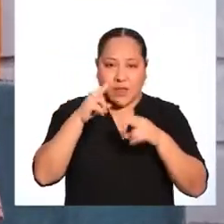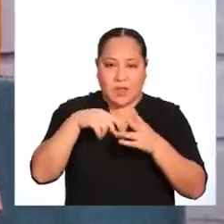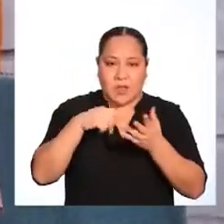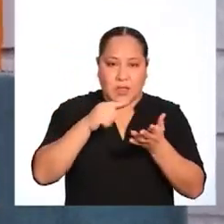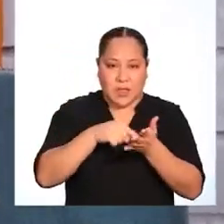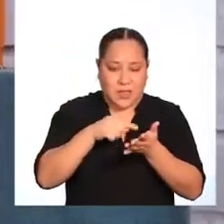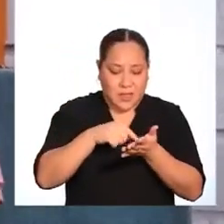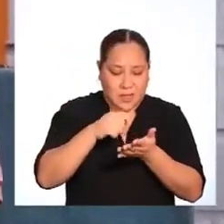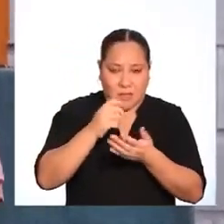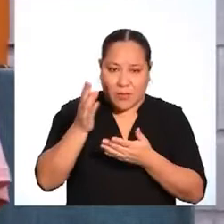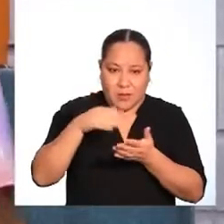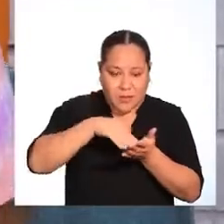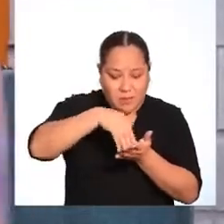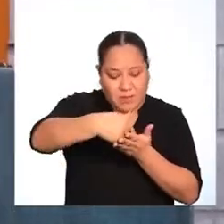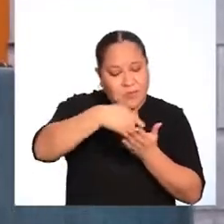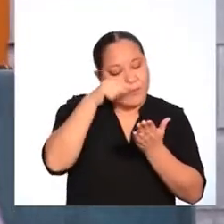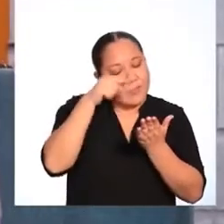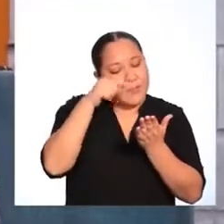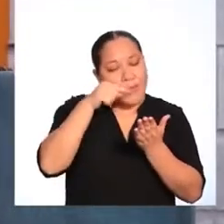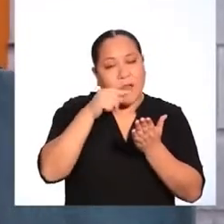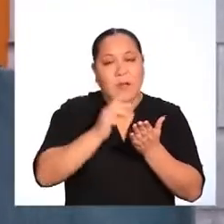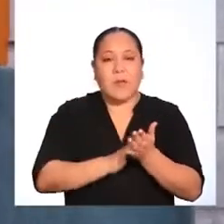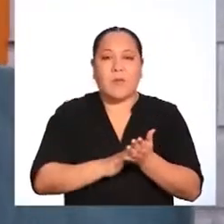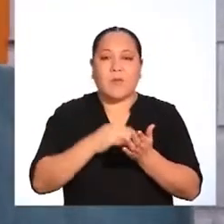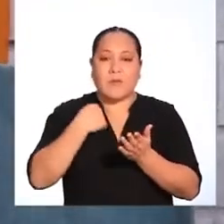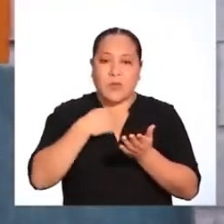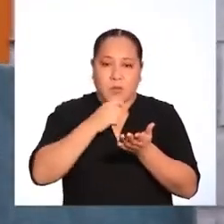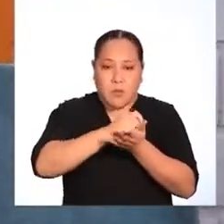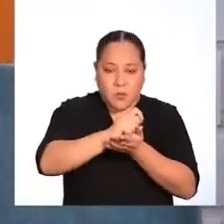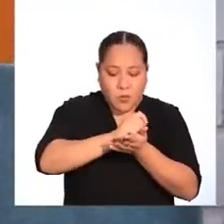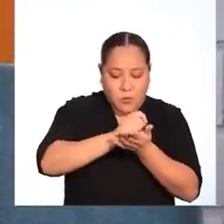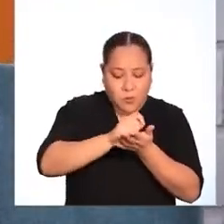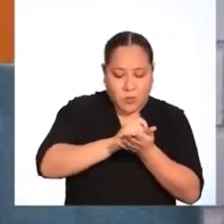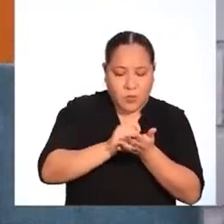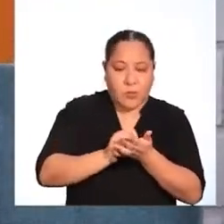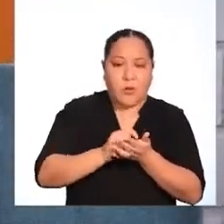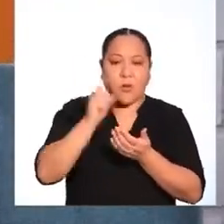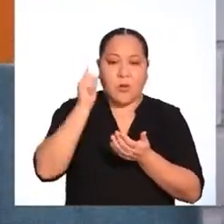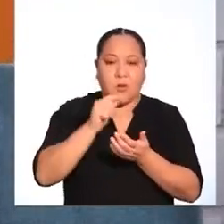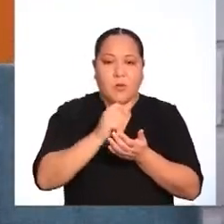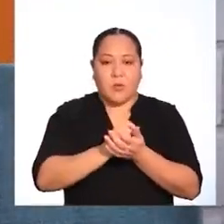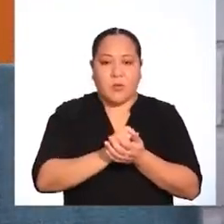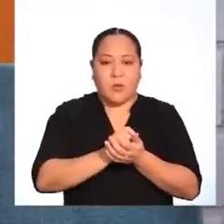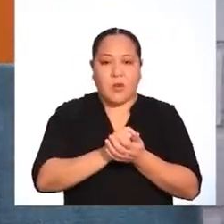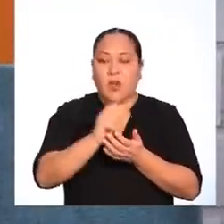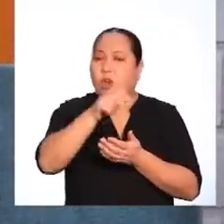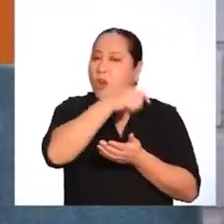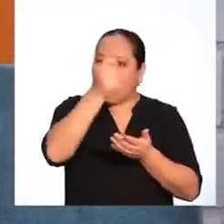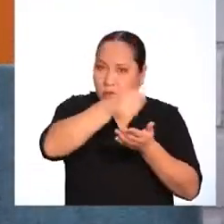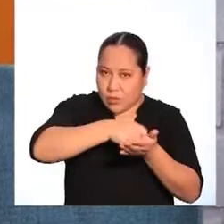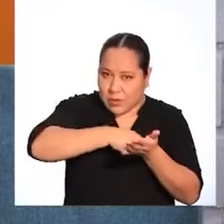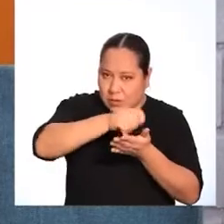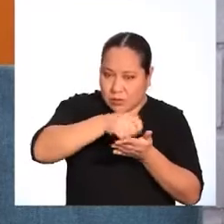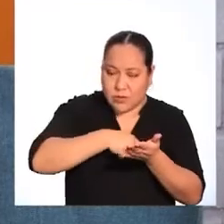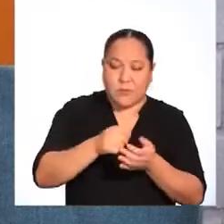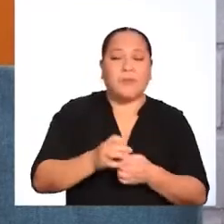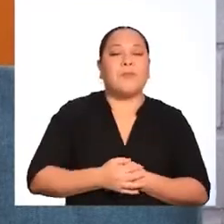y acerca de mi libretita a ver a ver voy a apuntar un nuevo palito